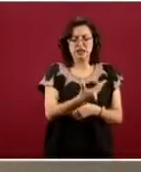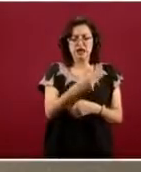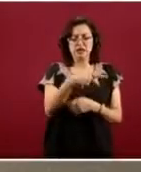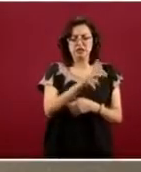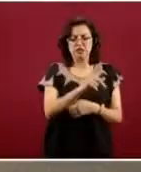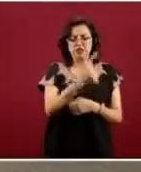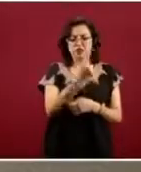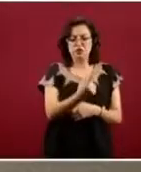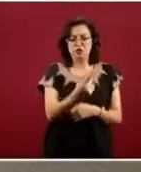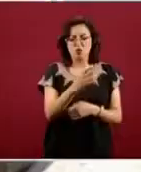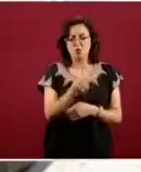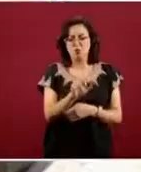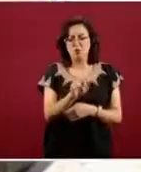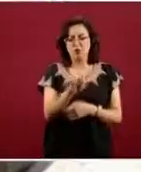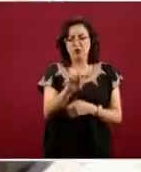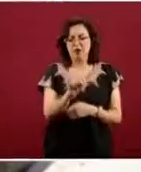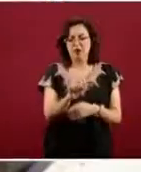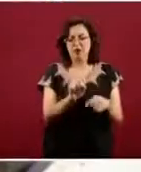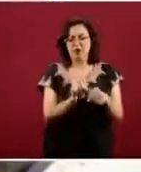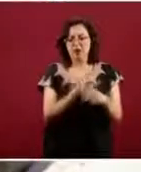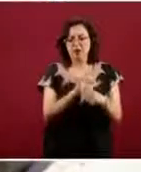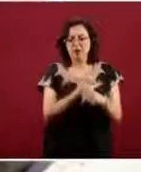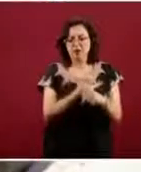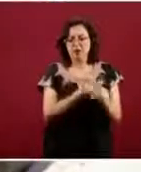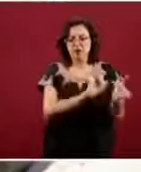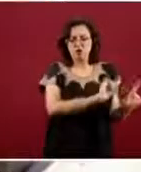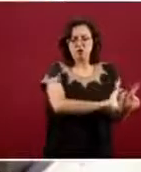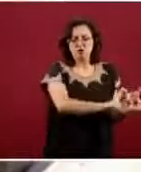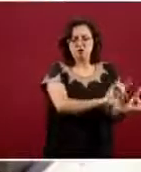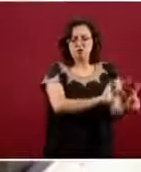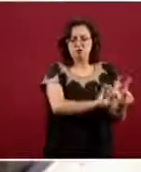HK1, betacoronavirus, y entiendo que se